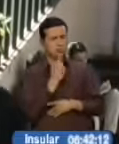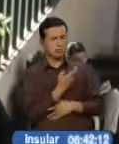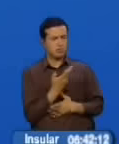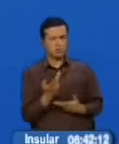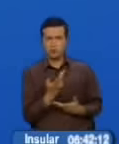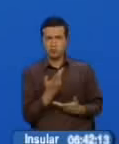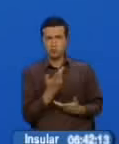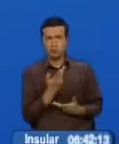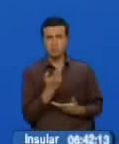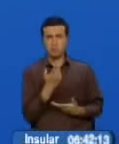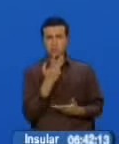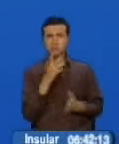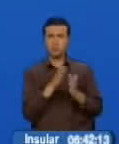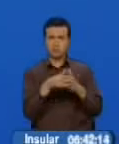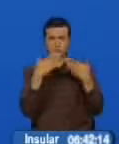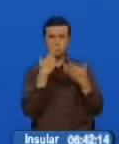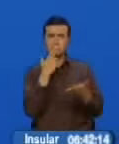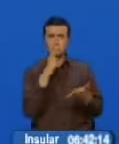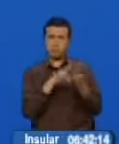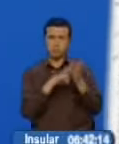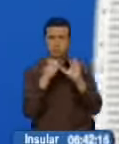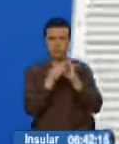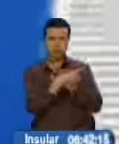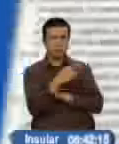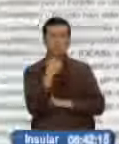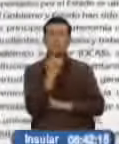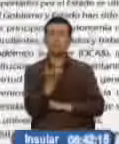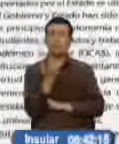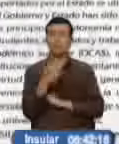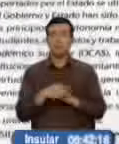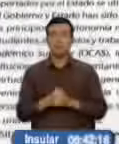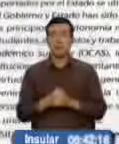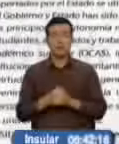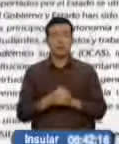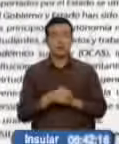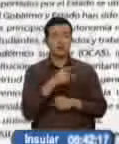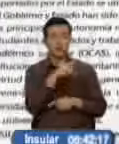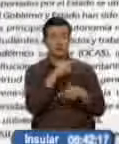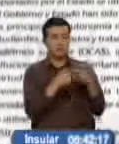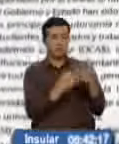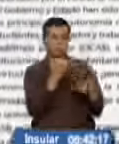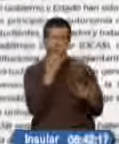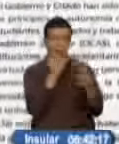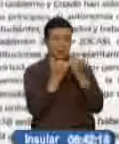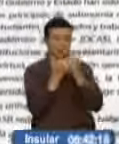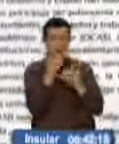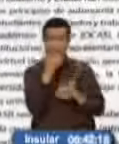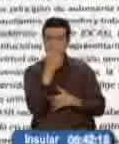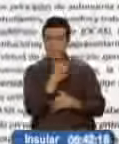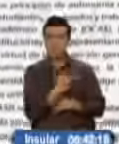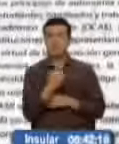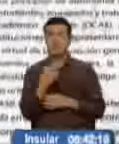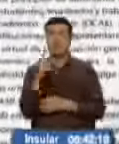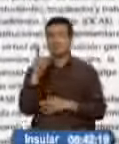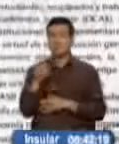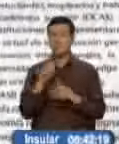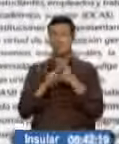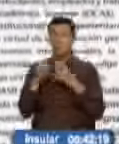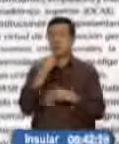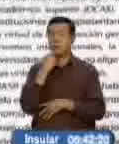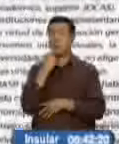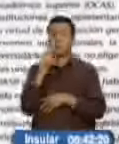este martes publicó en la prensa otro comunicado, en el cual refuta algunas aseveraciones de Breil. El remitido consta